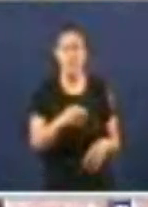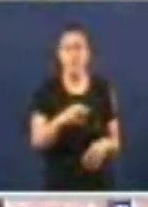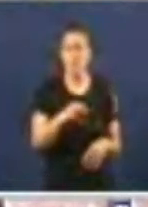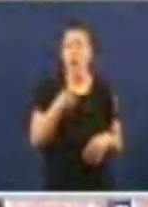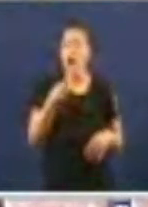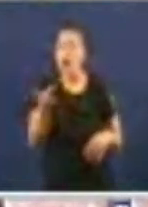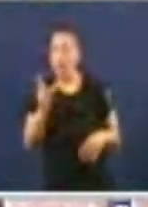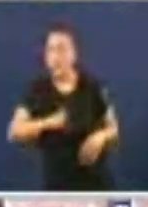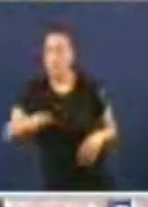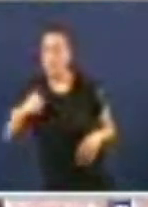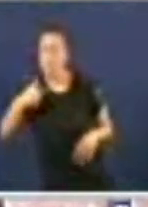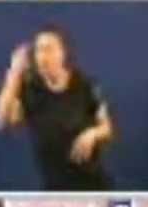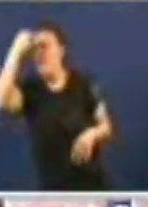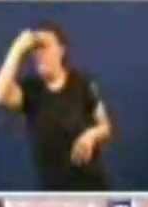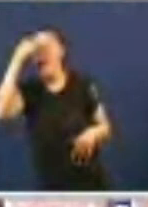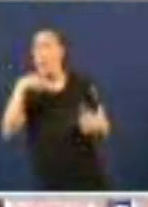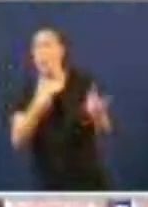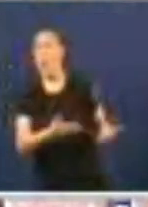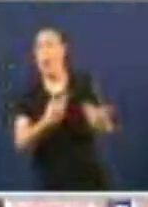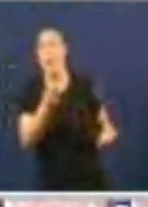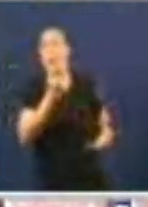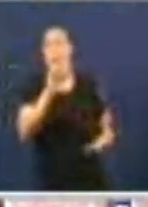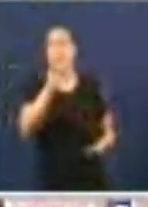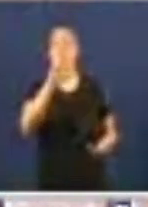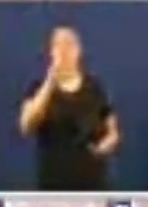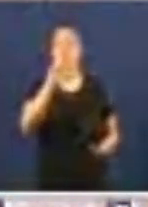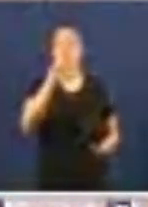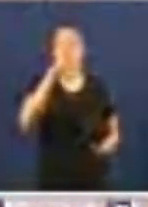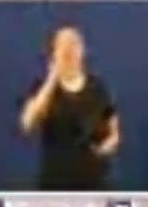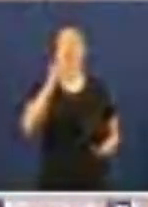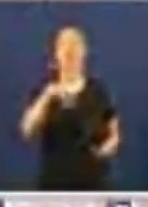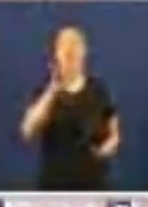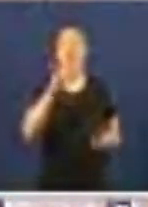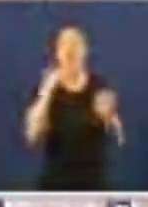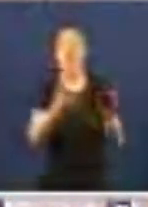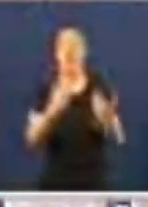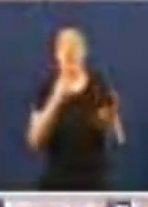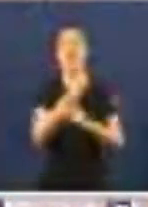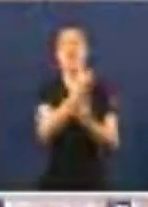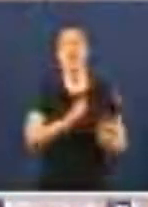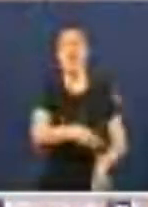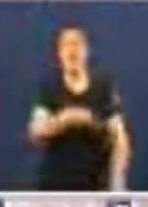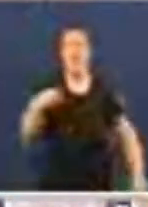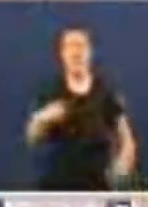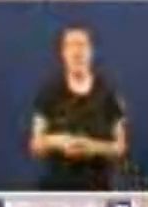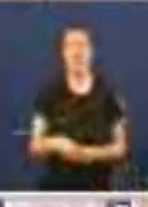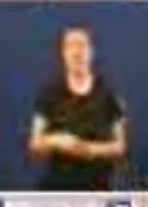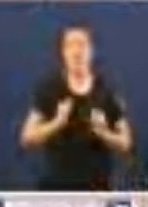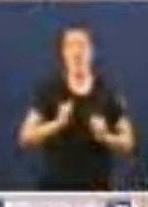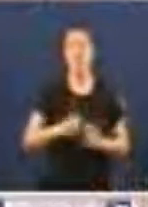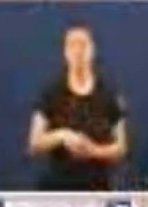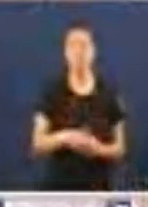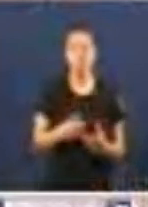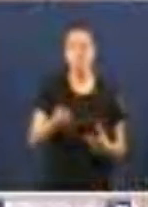lembramos eses xenerosos donativos de Villarmir á Fundación Fraga. Señor Feijóo, eu, desde logo, non sabe